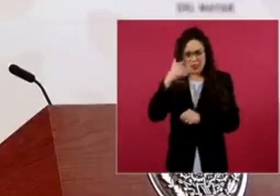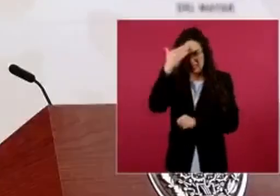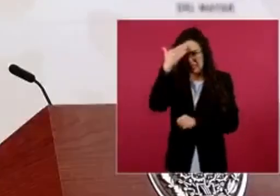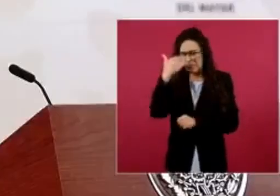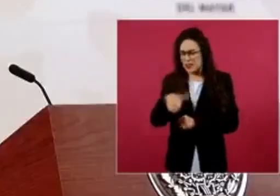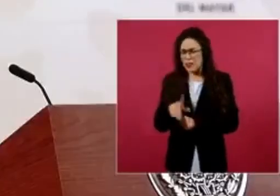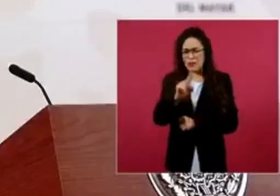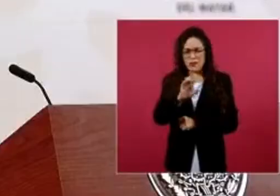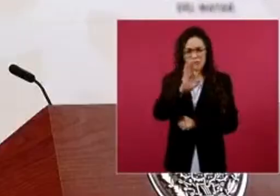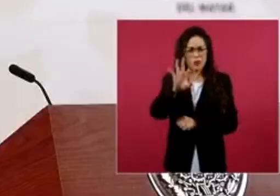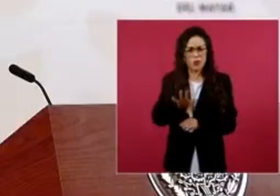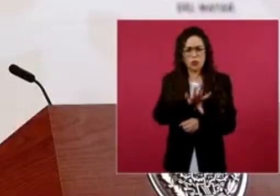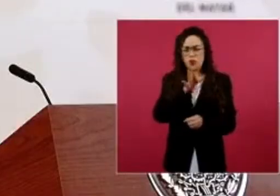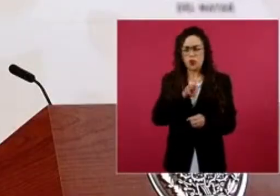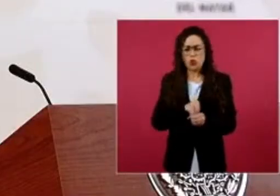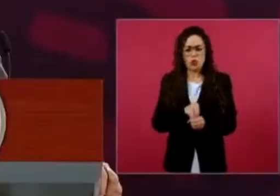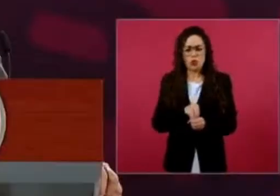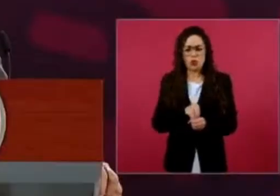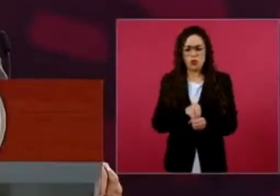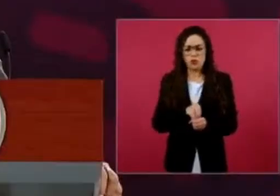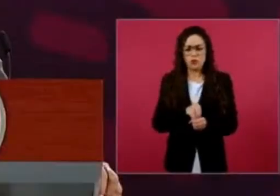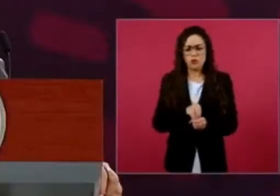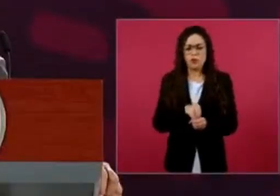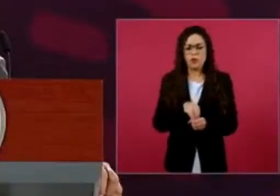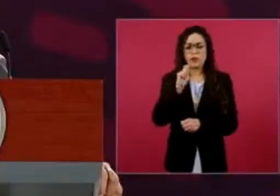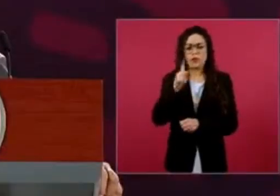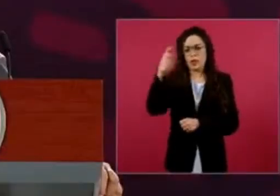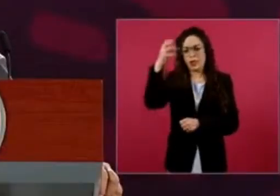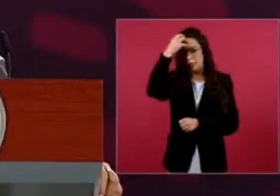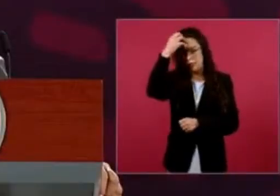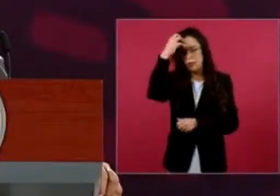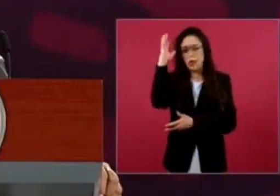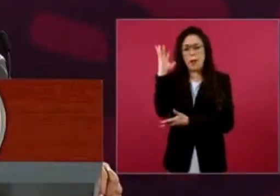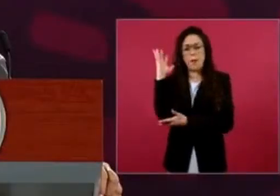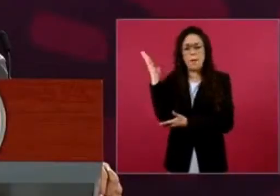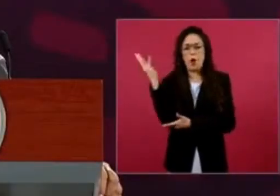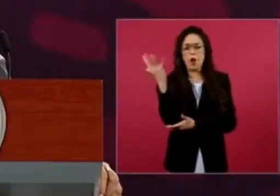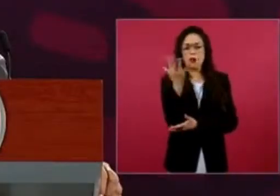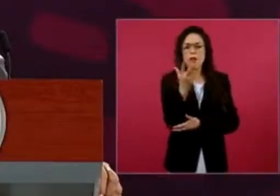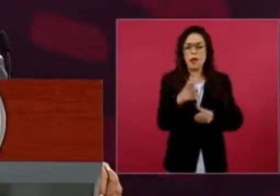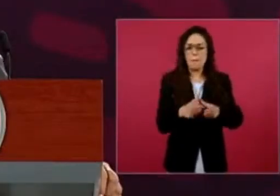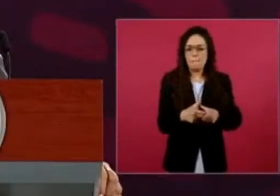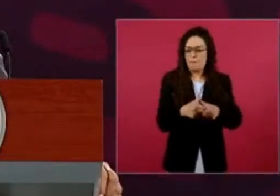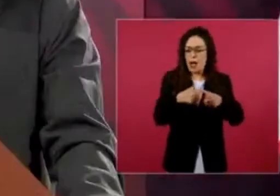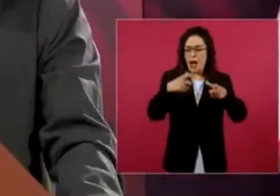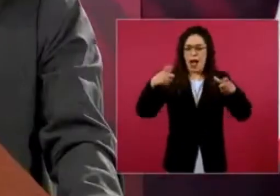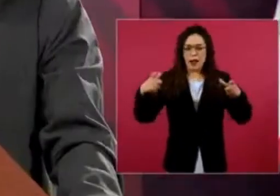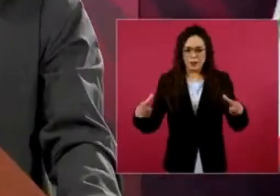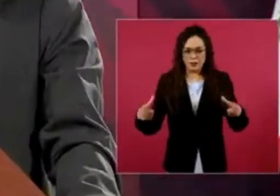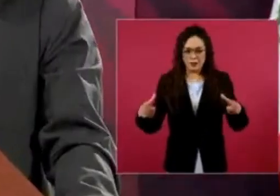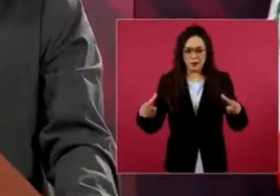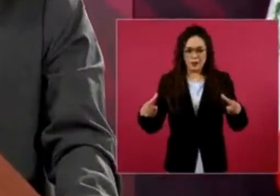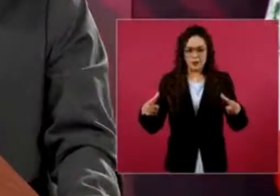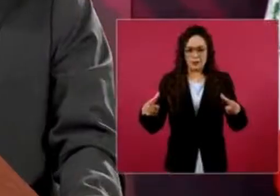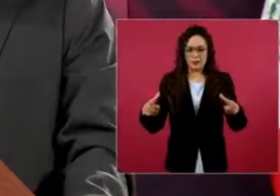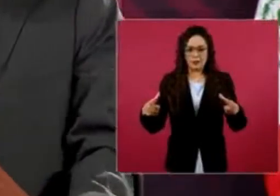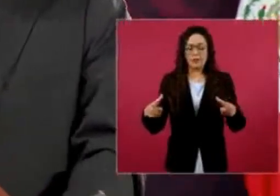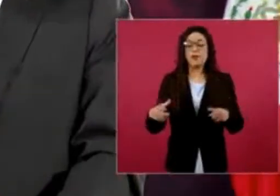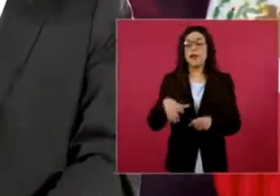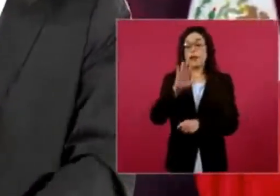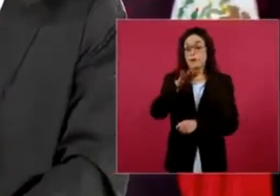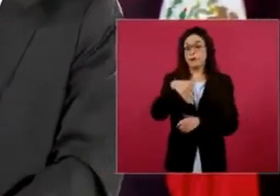en la ampliación del bosque de Chapultepec, que por cierto vamos a inaugurar